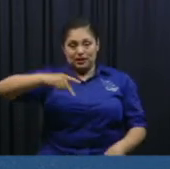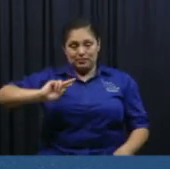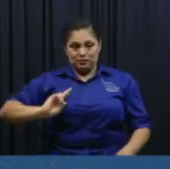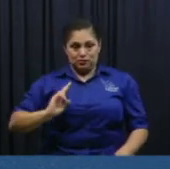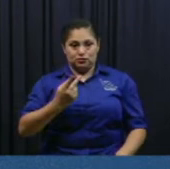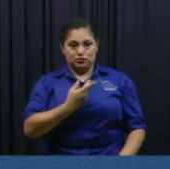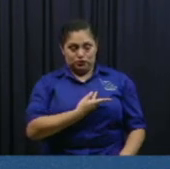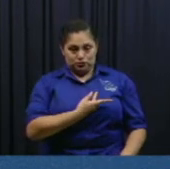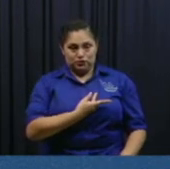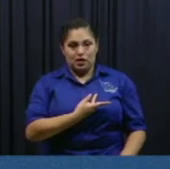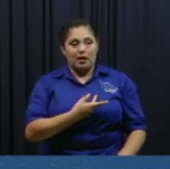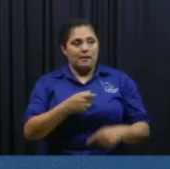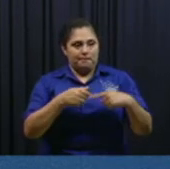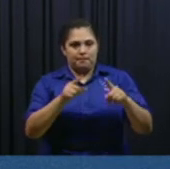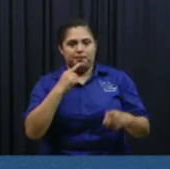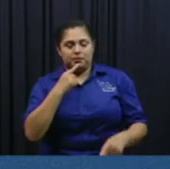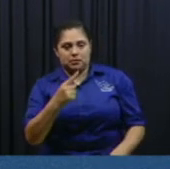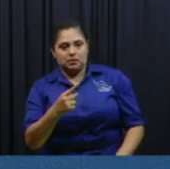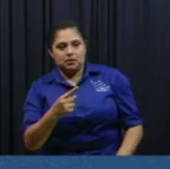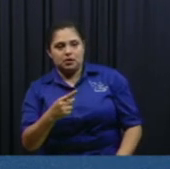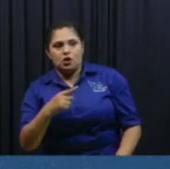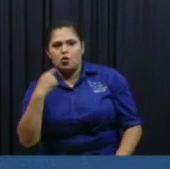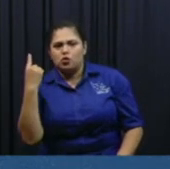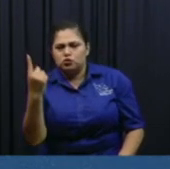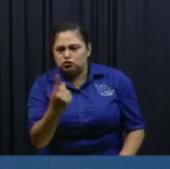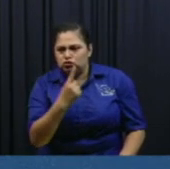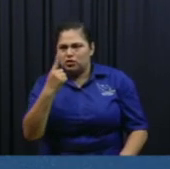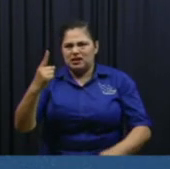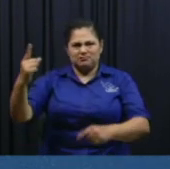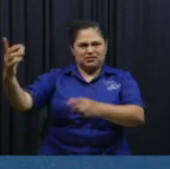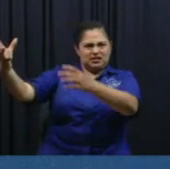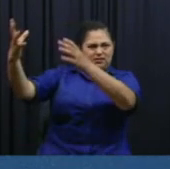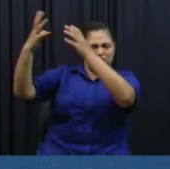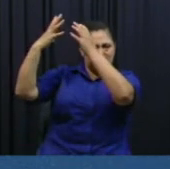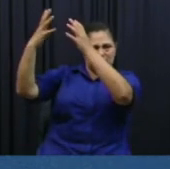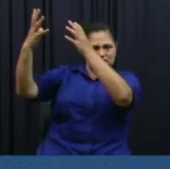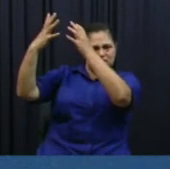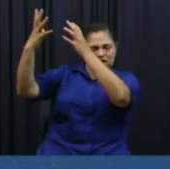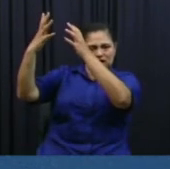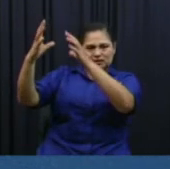miren y miren como dice con toda sabiduría